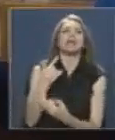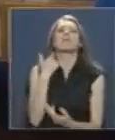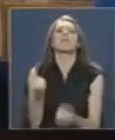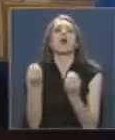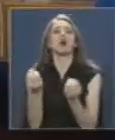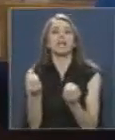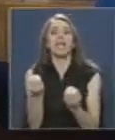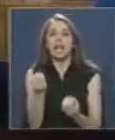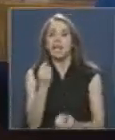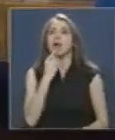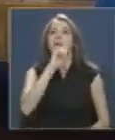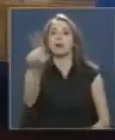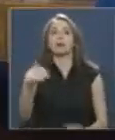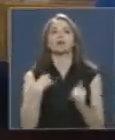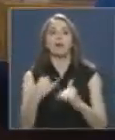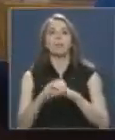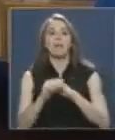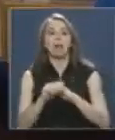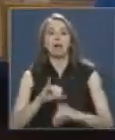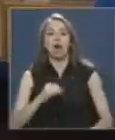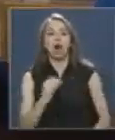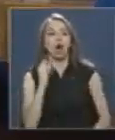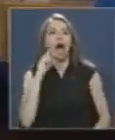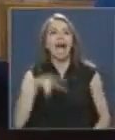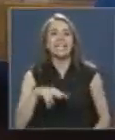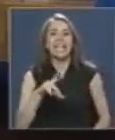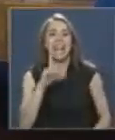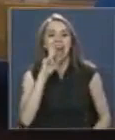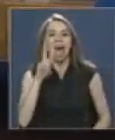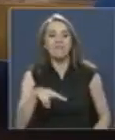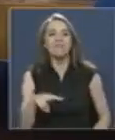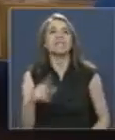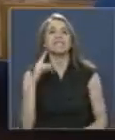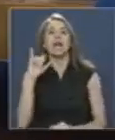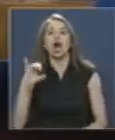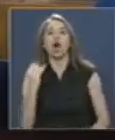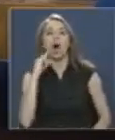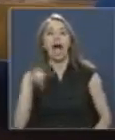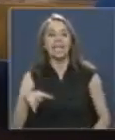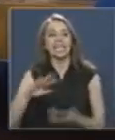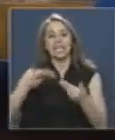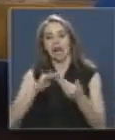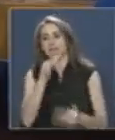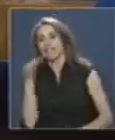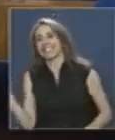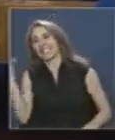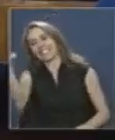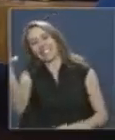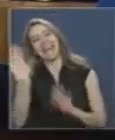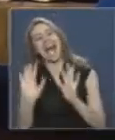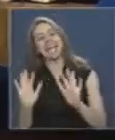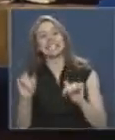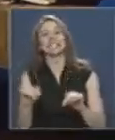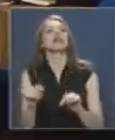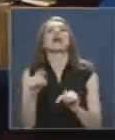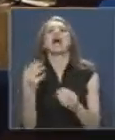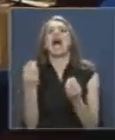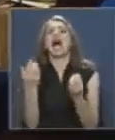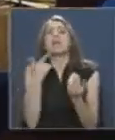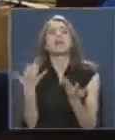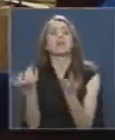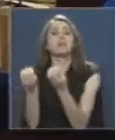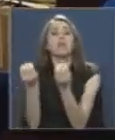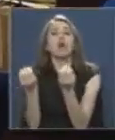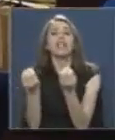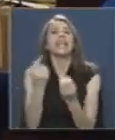Le pregunto entonces a mi amigo Joaquín Lavín, ¿en nombre de qué, Joaquín? Perdón, por su intermedio, como se usa aquí. ¿En nombre de